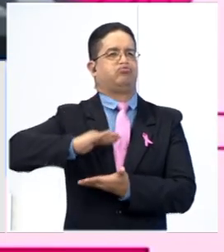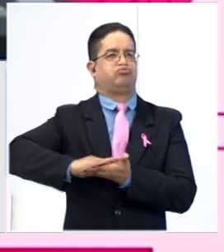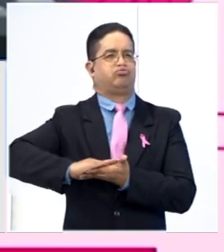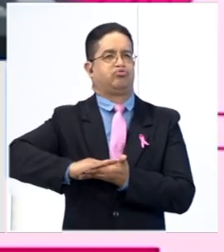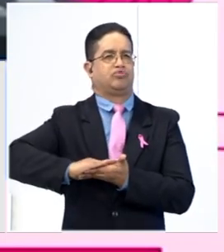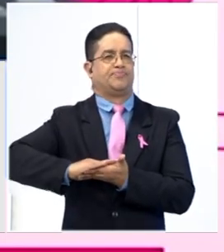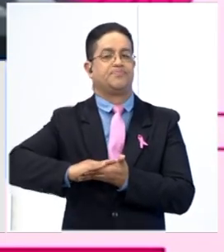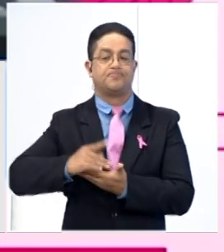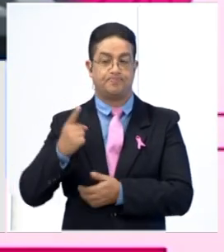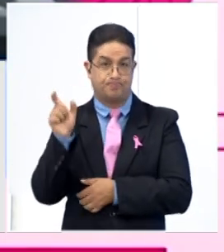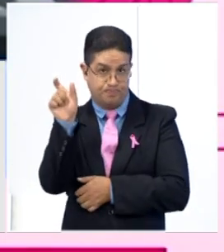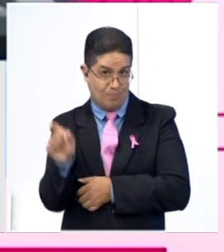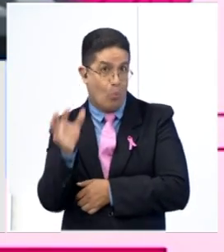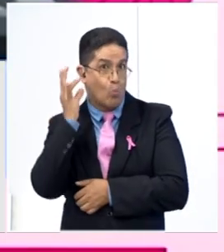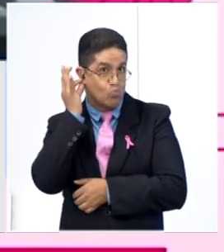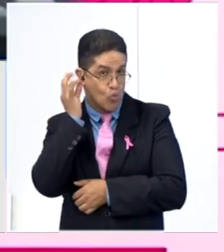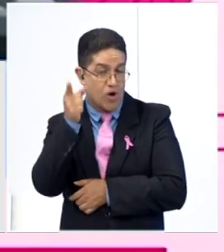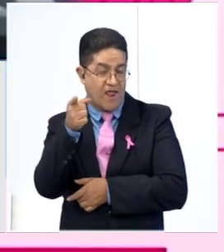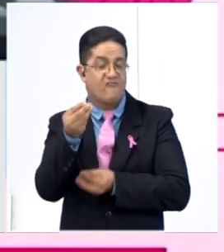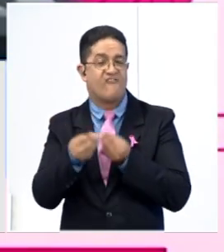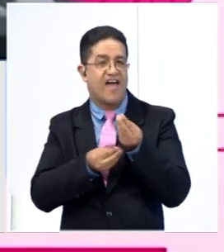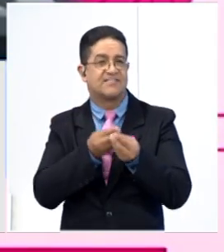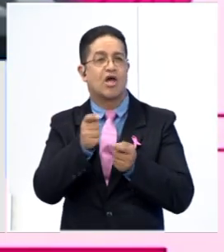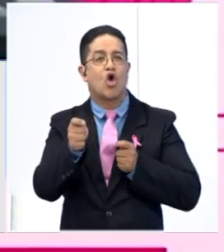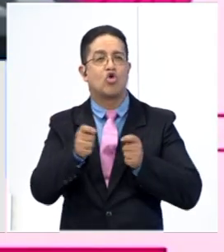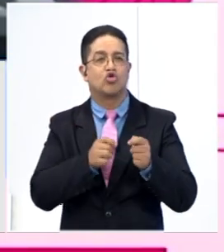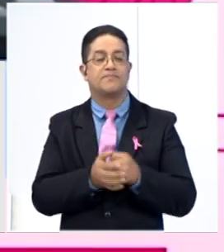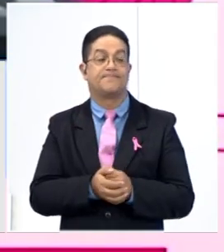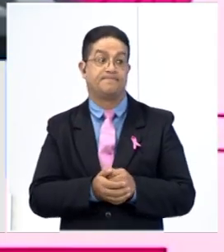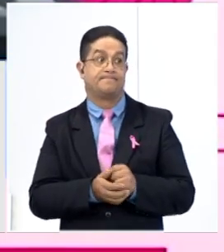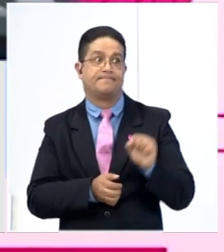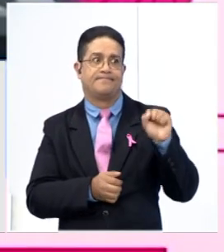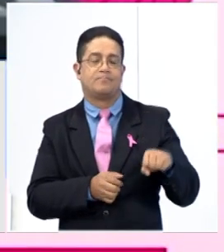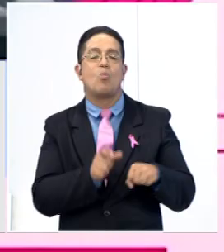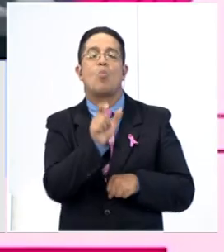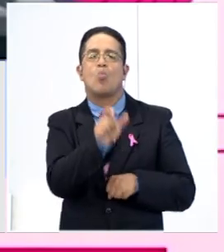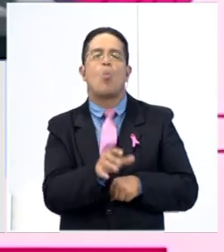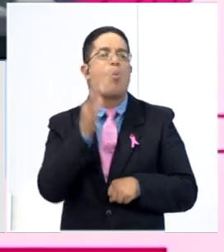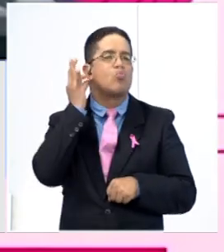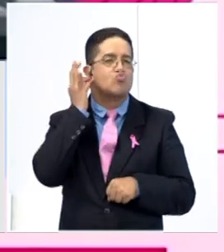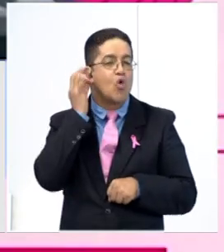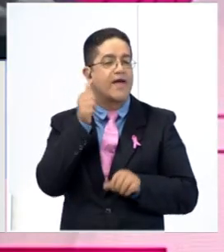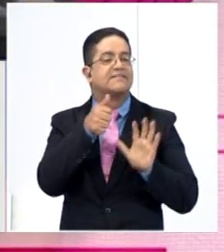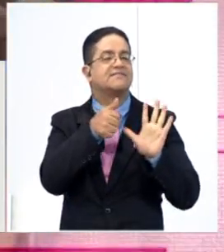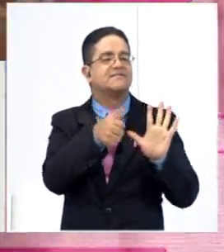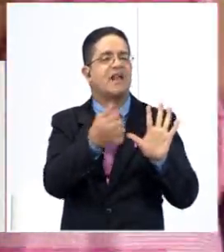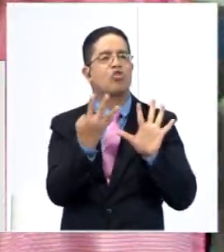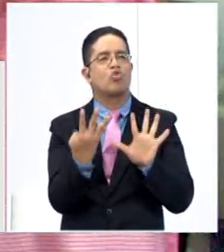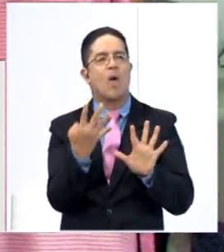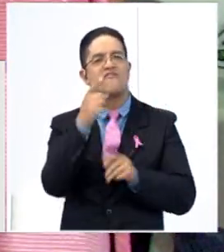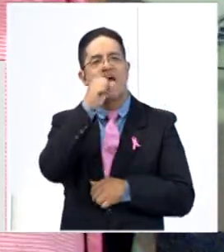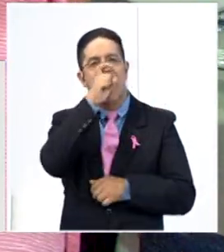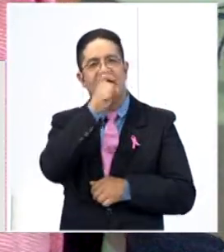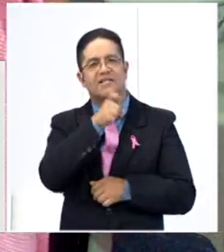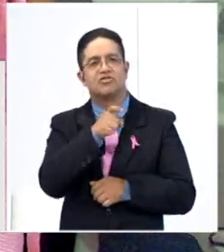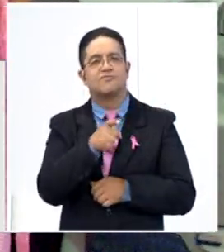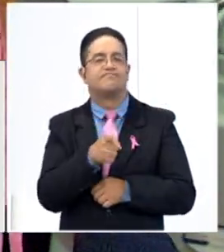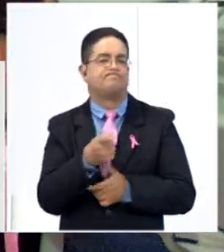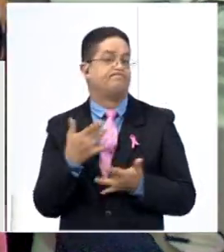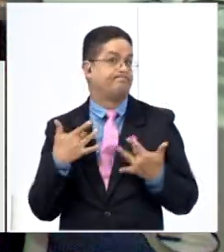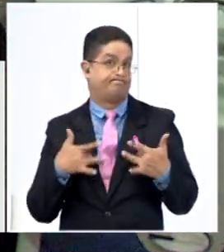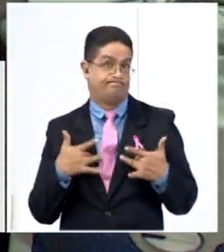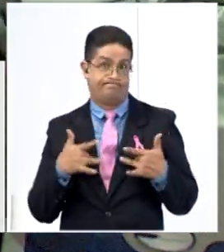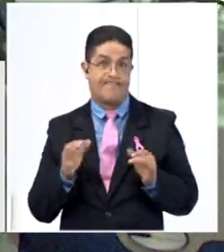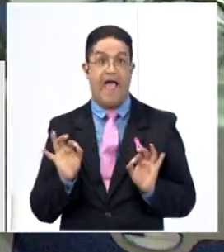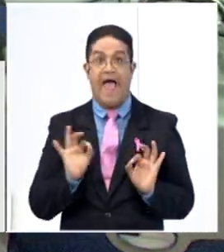una paciente que se va a hacer su control. Sí, ella es una paciente de 69 años. No tiene síntomas,